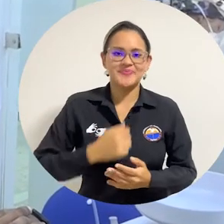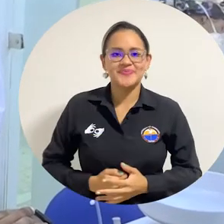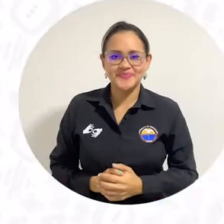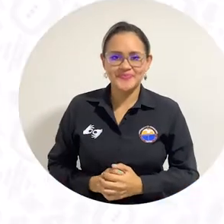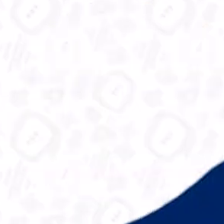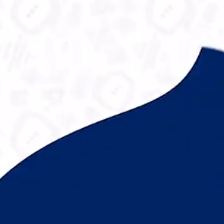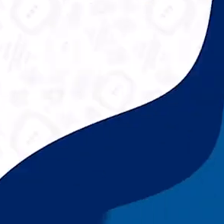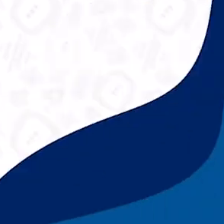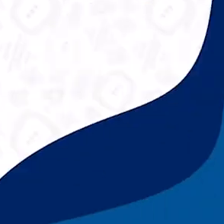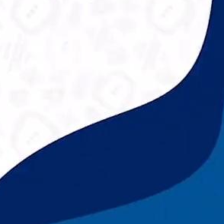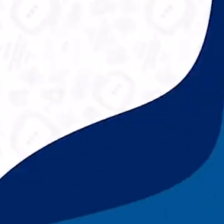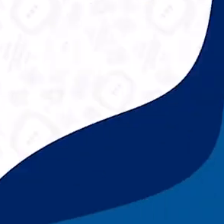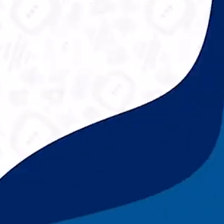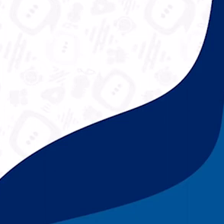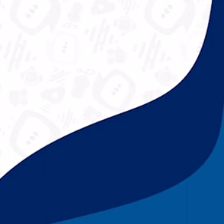de odontología.